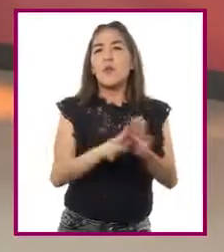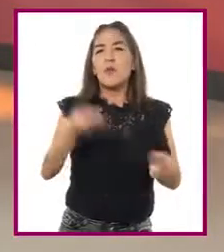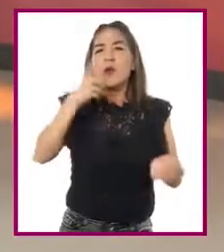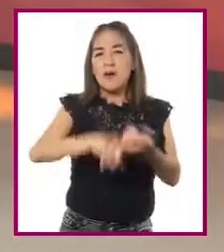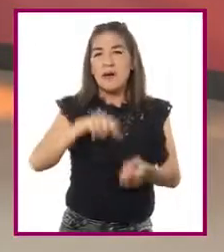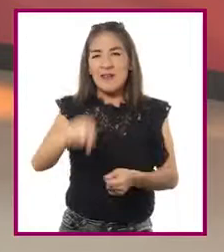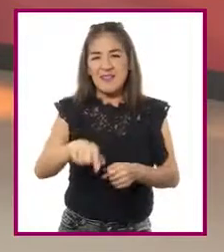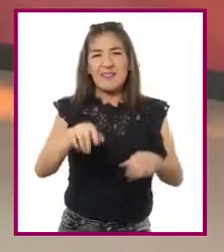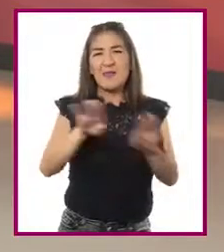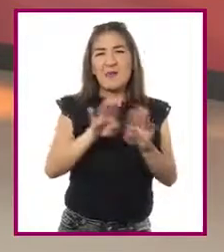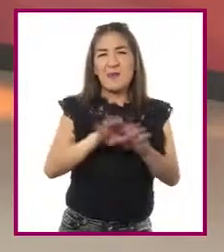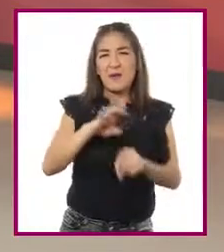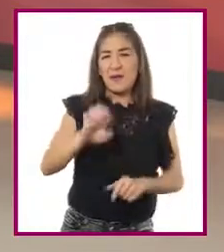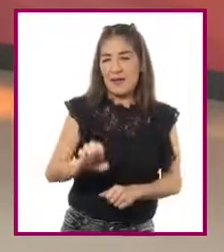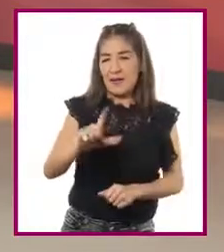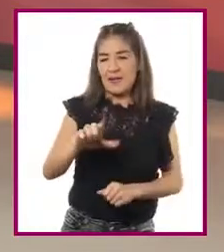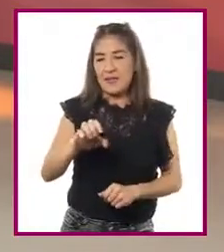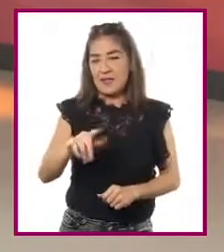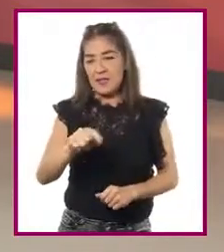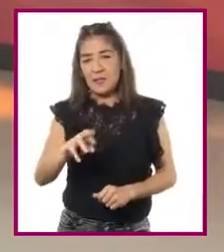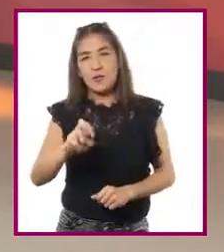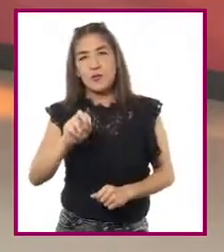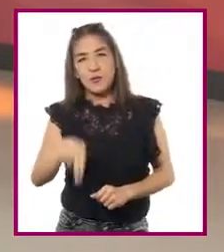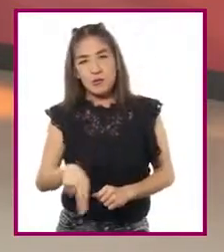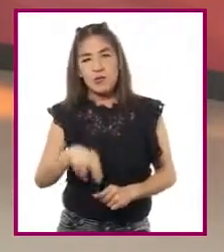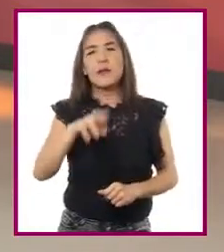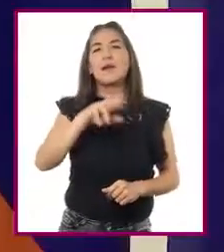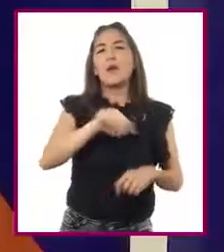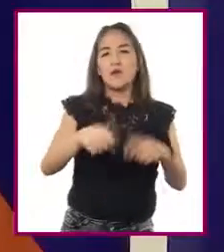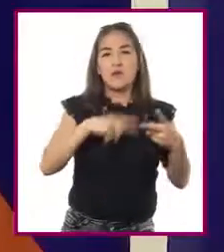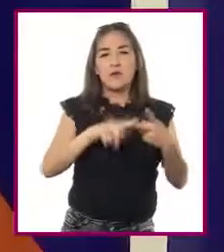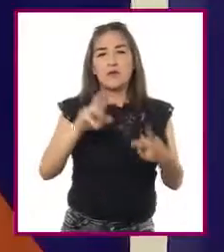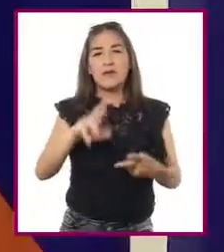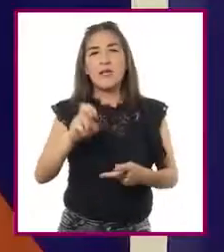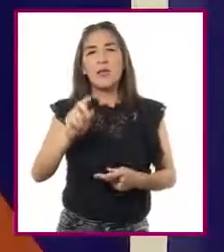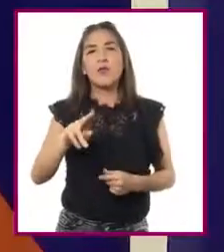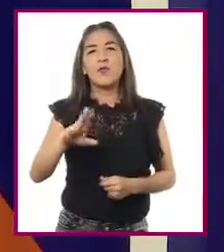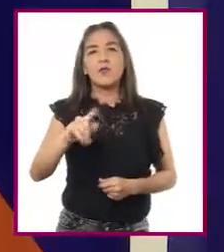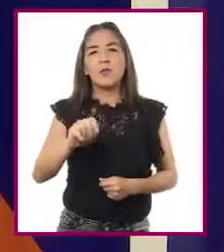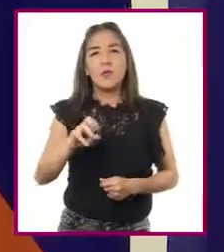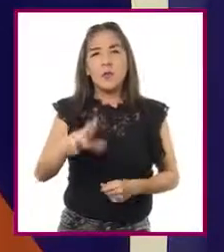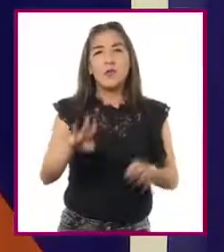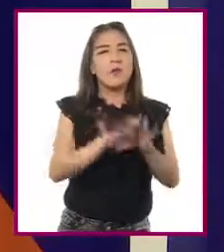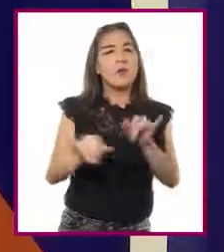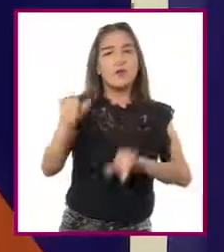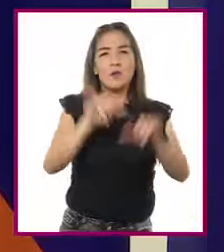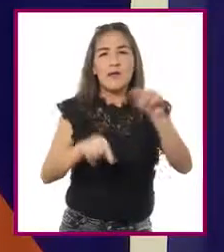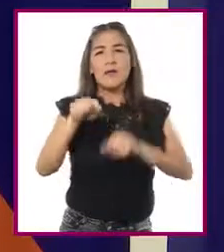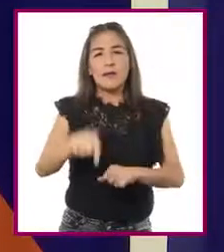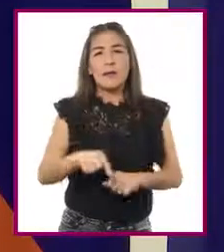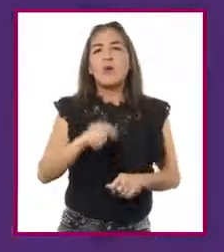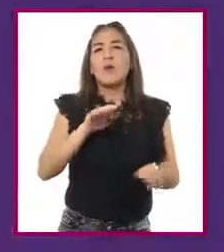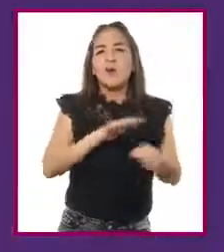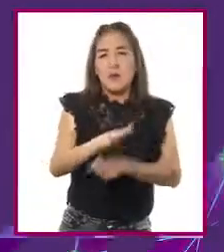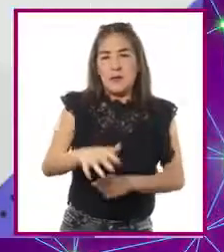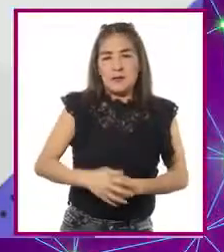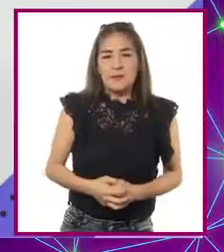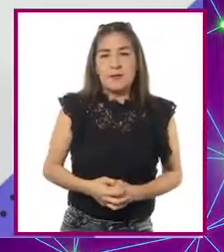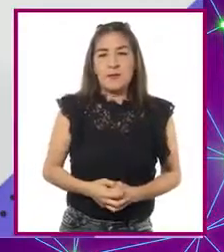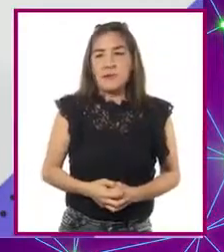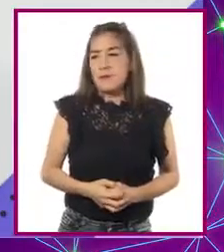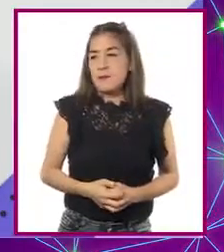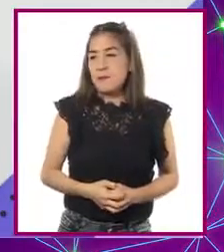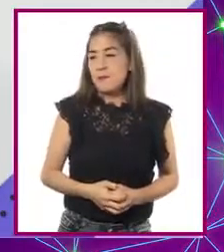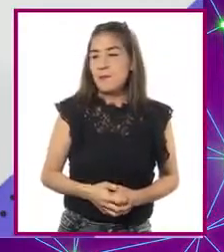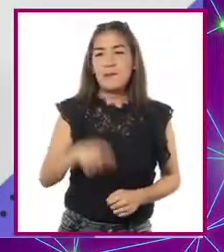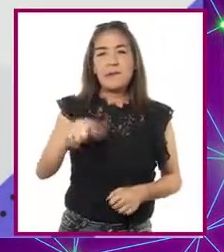de electrones entre un agente oxidante y un agente reductor. Los tipos más comunes de reacciones redox son